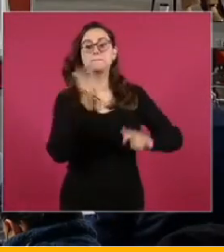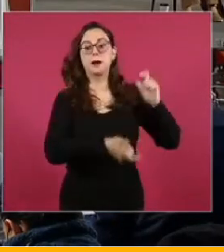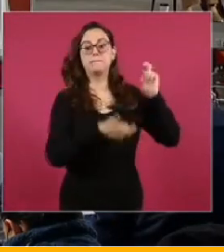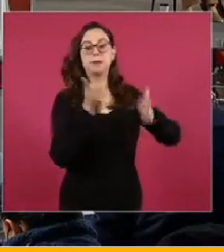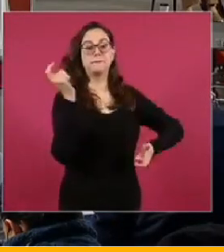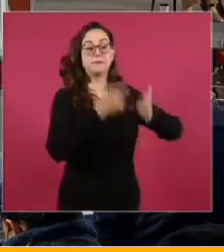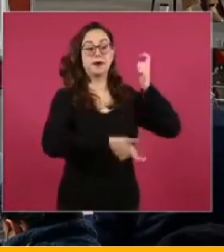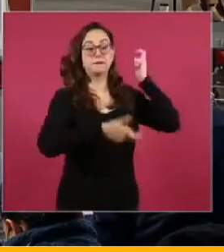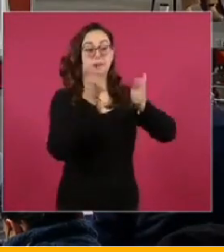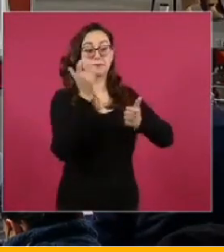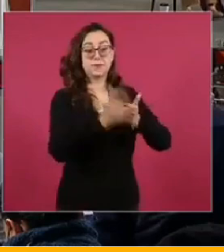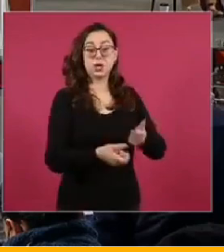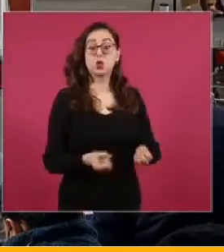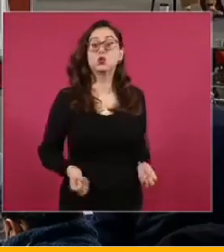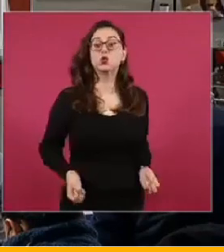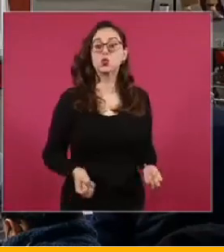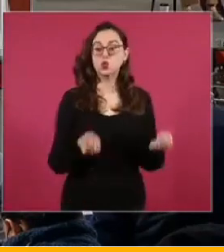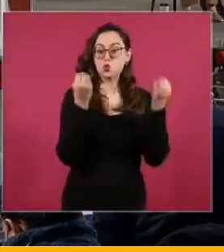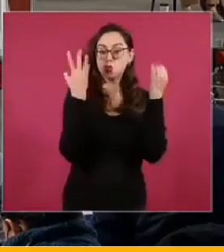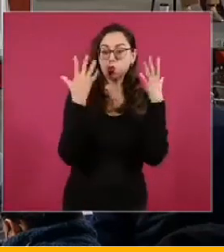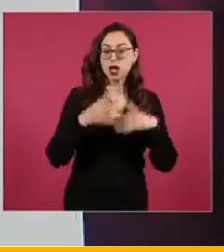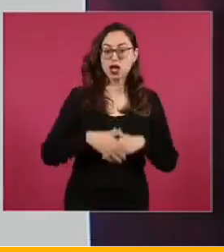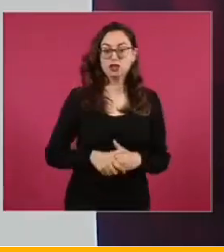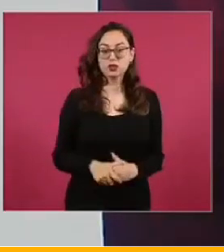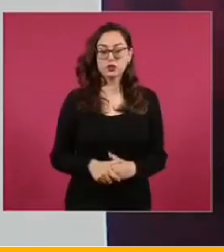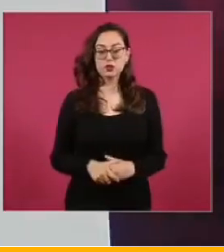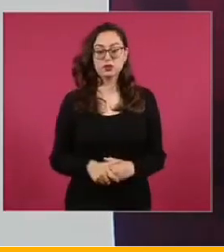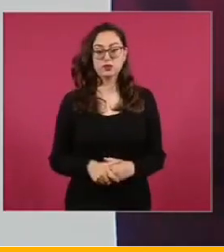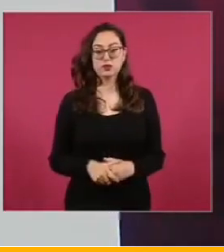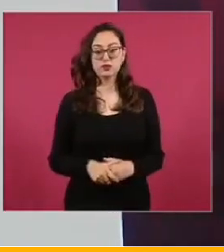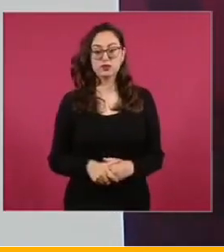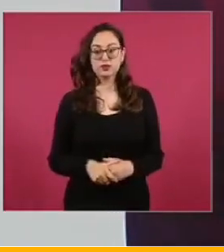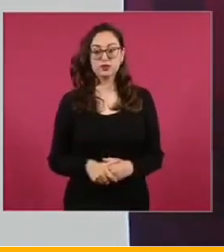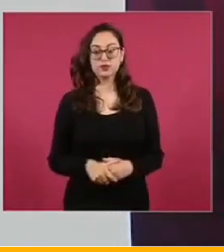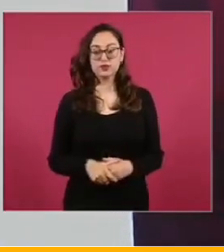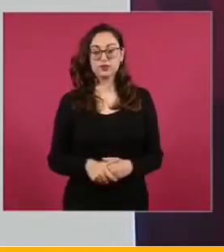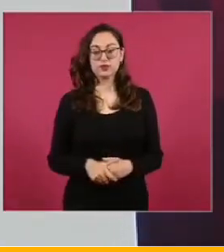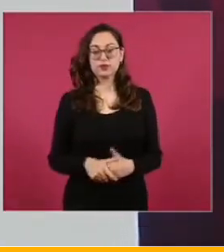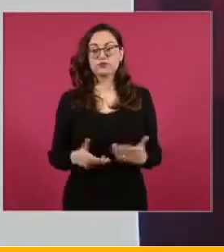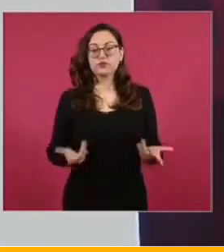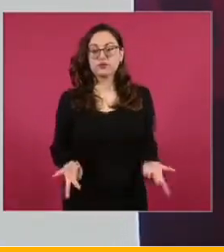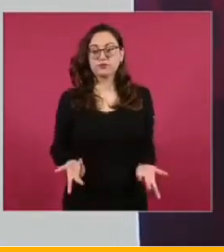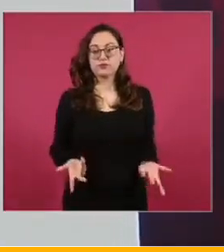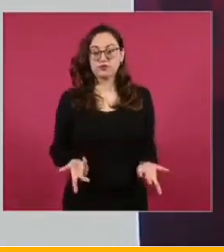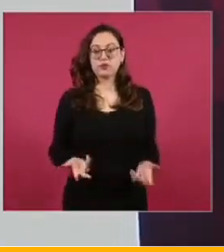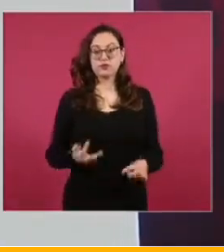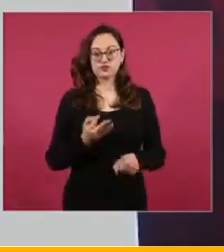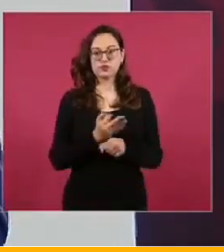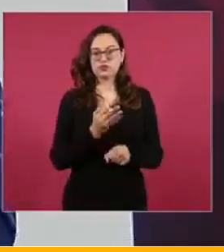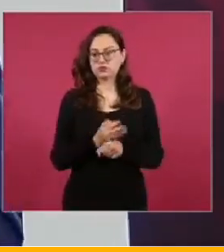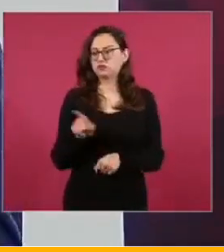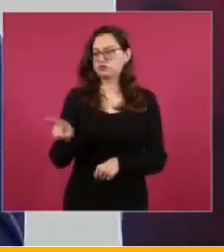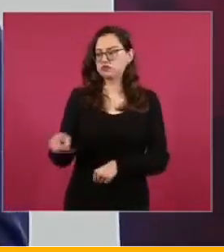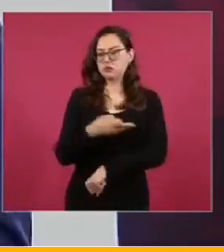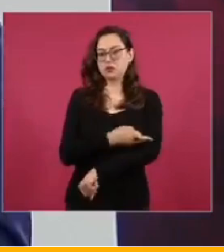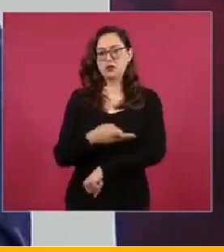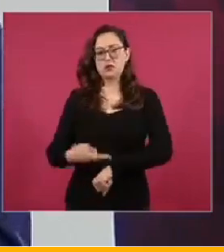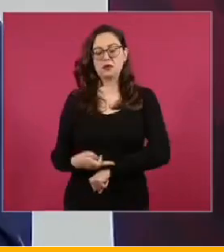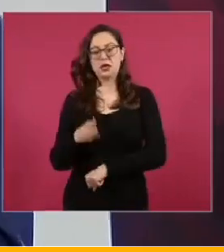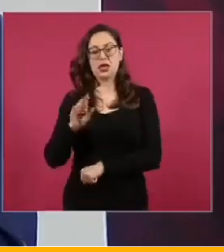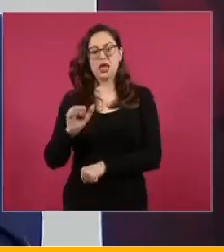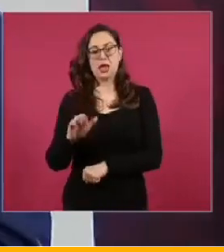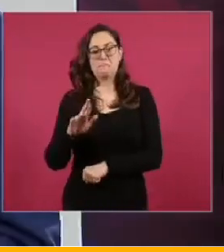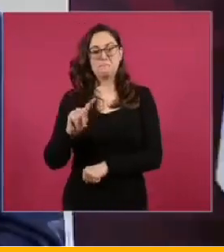Se debe de pedir a la fiscalía que aclare lo de la familia Bartlett, con